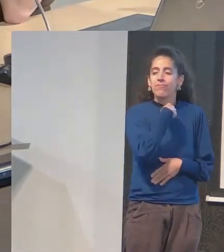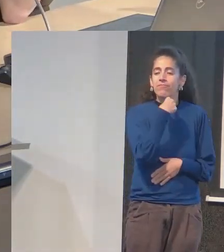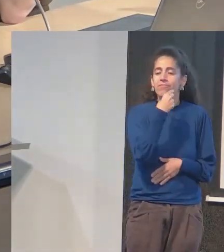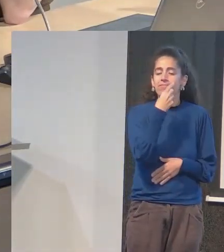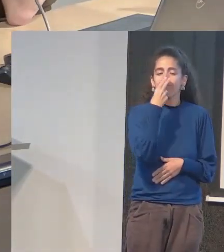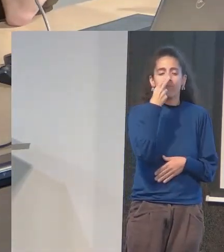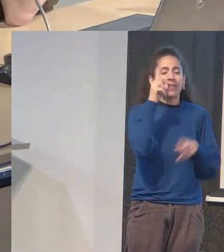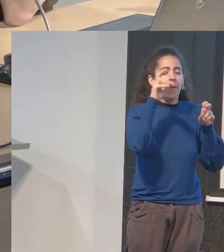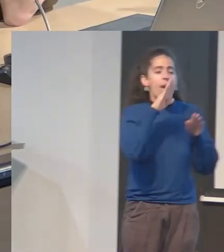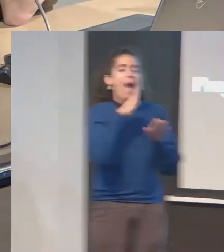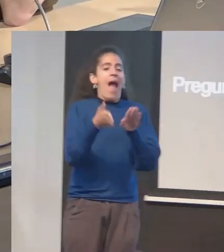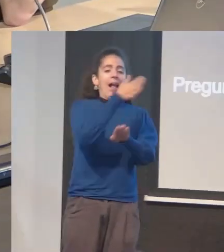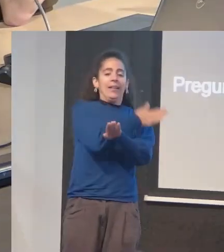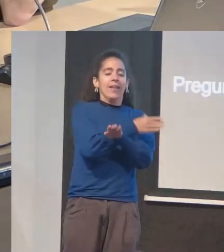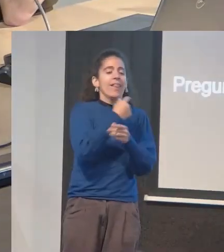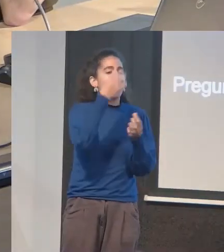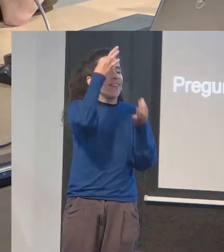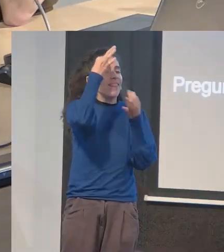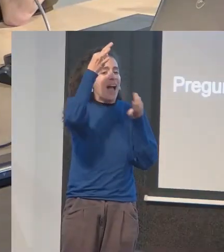Muchas gracias, Brendan.